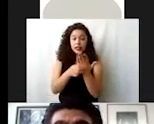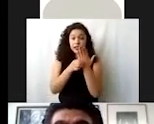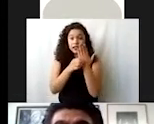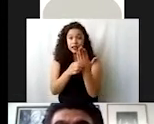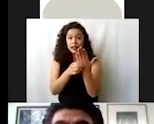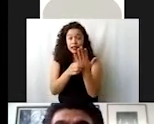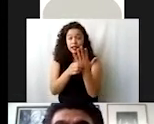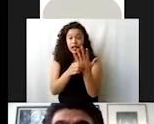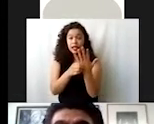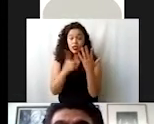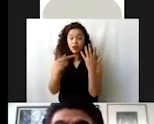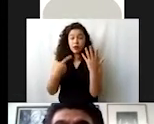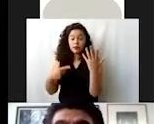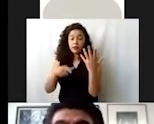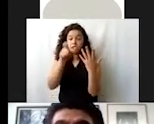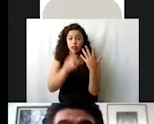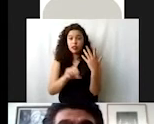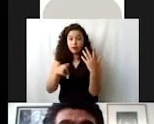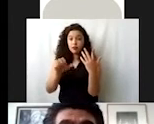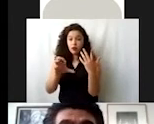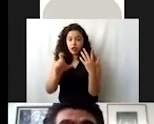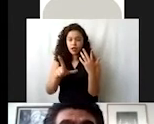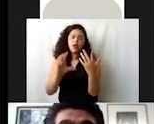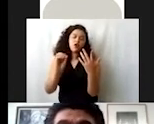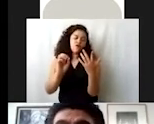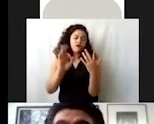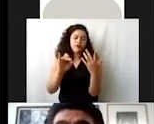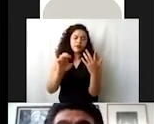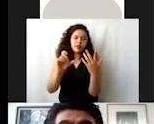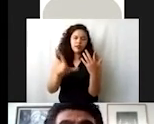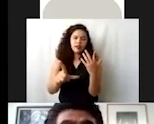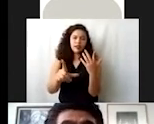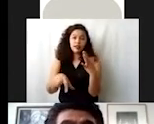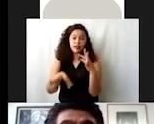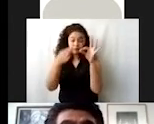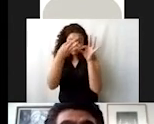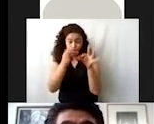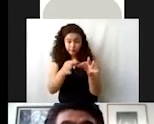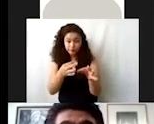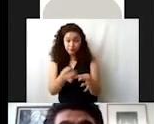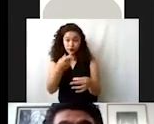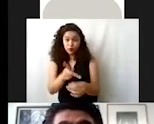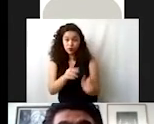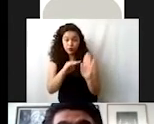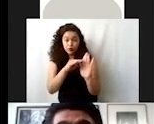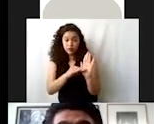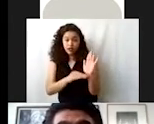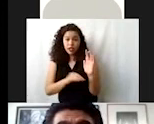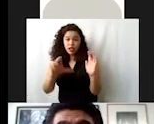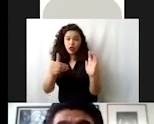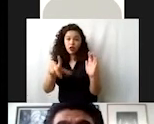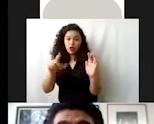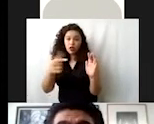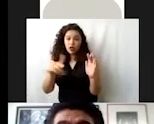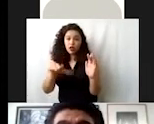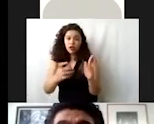por una persona moral como fiscal no cumplía con los requisitos que establece el código para